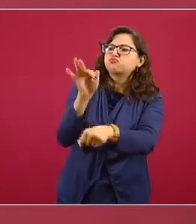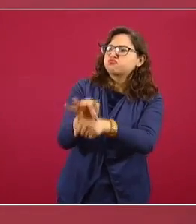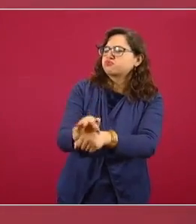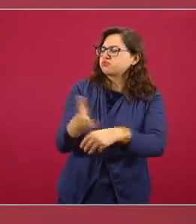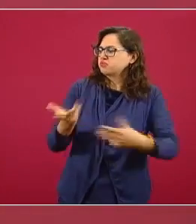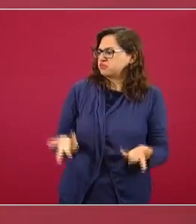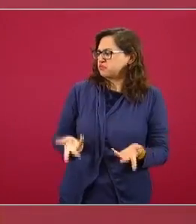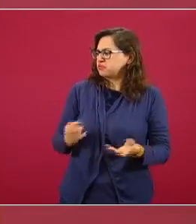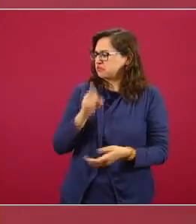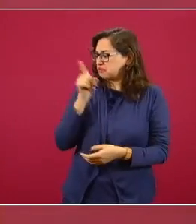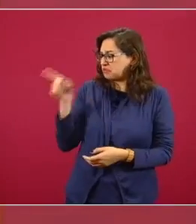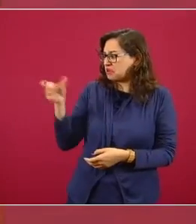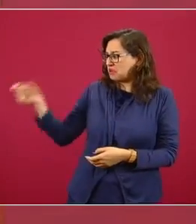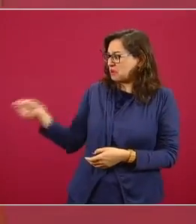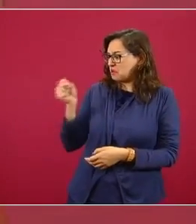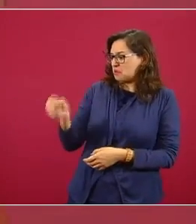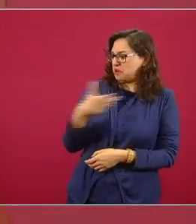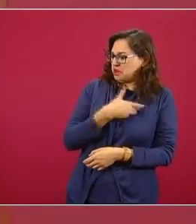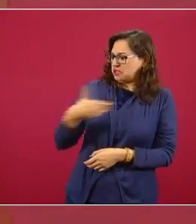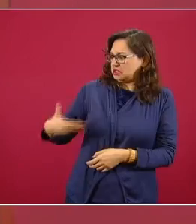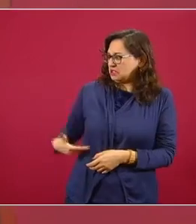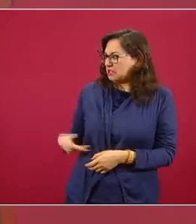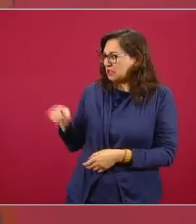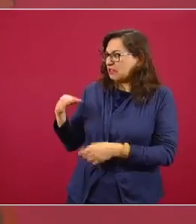que un peligro para México